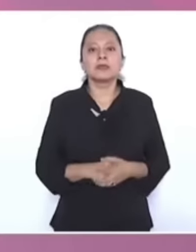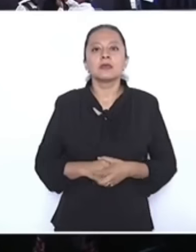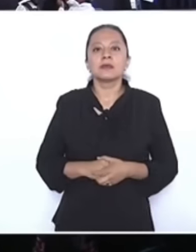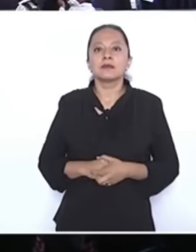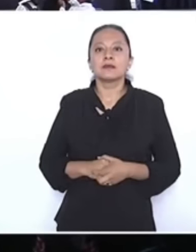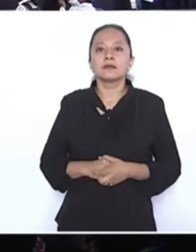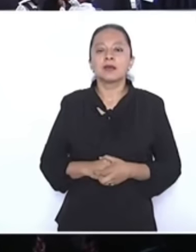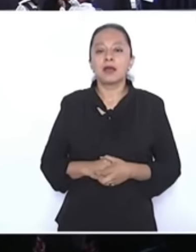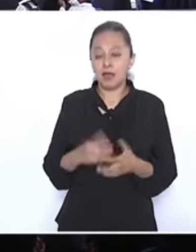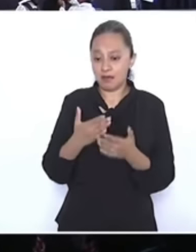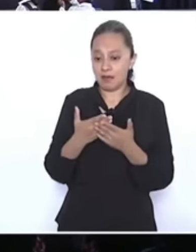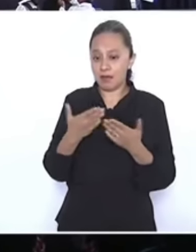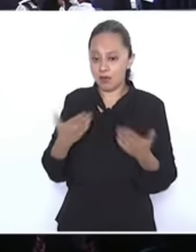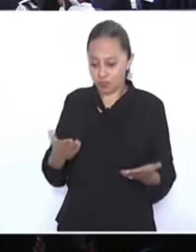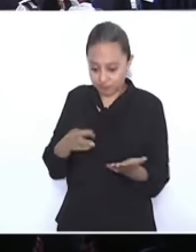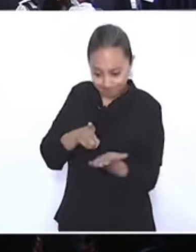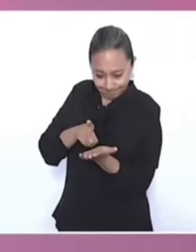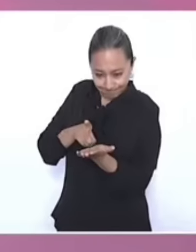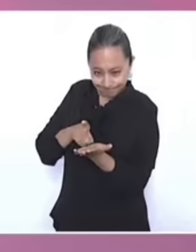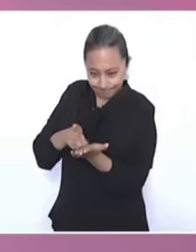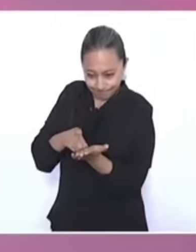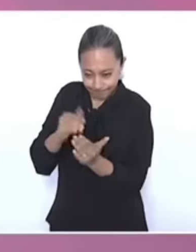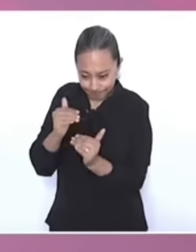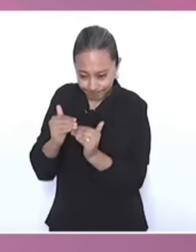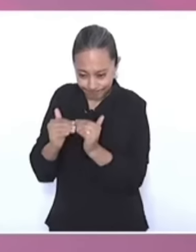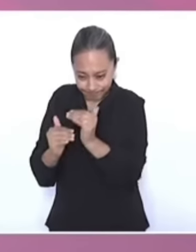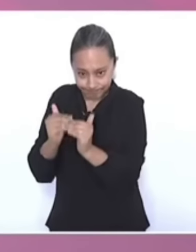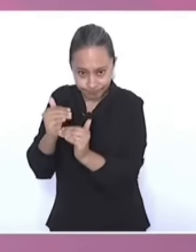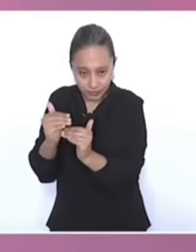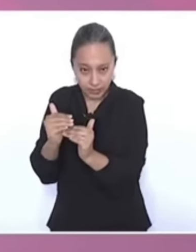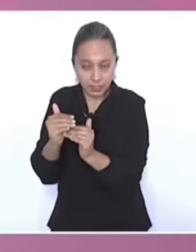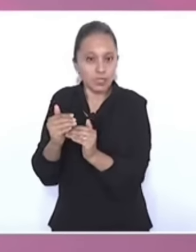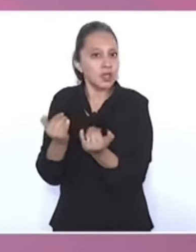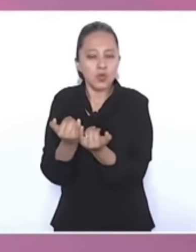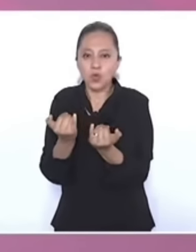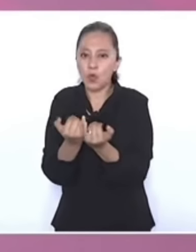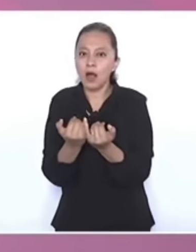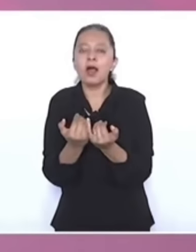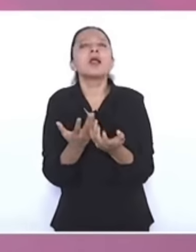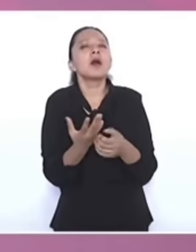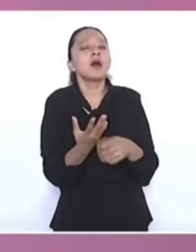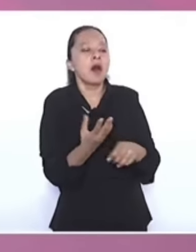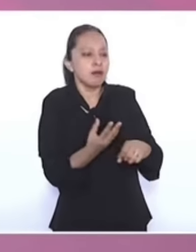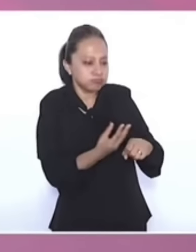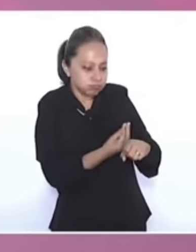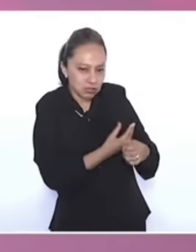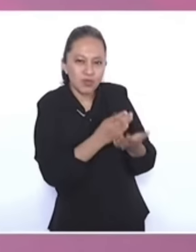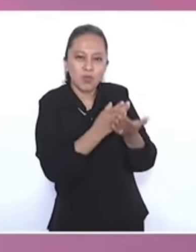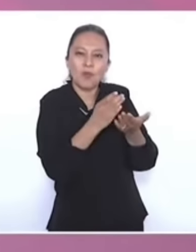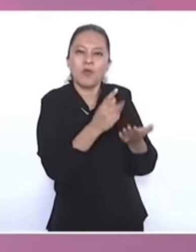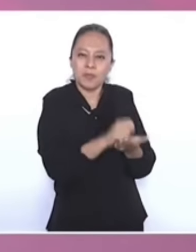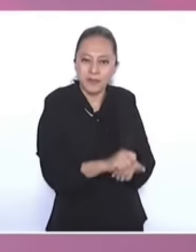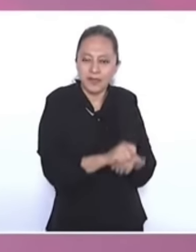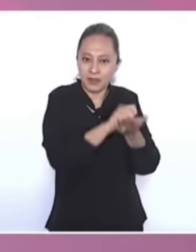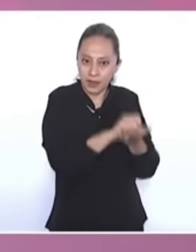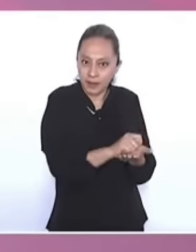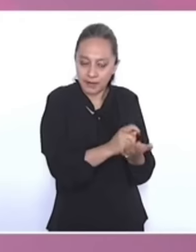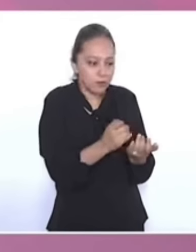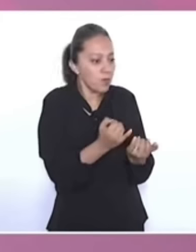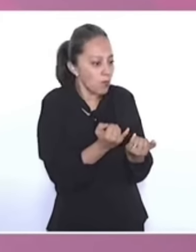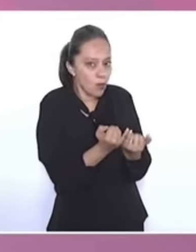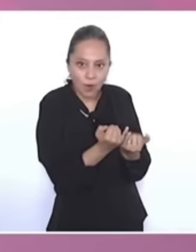de la construcción de derechos, asumimos también la rehabilitación como un derecho llave, ya que les permite